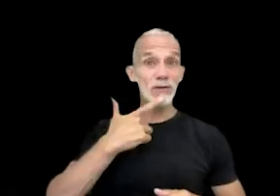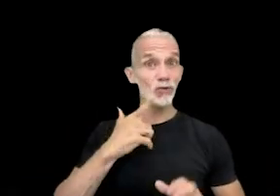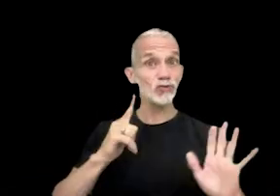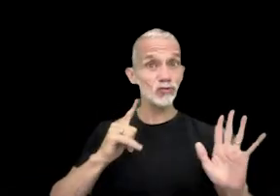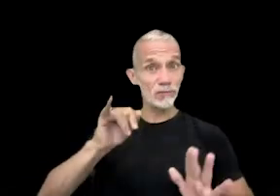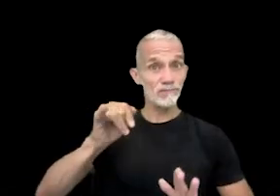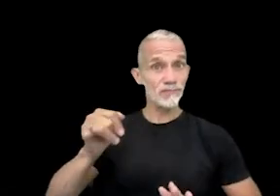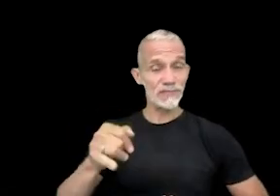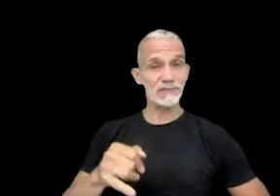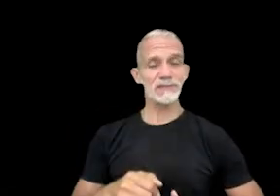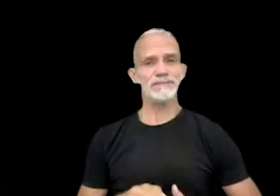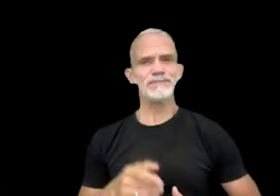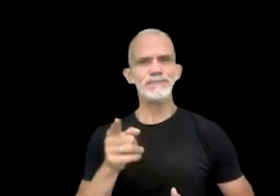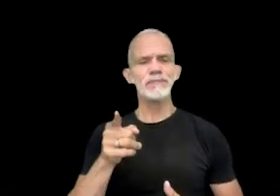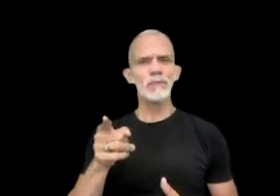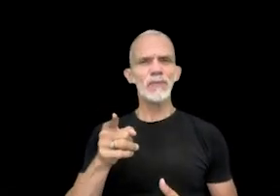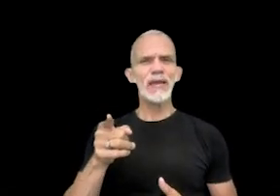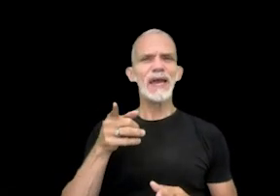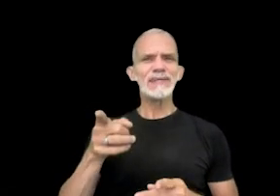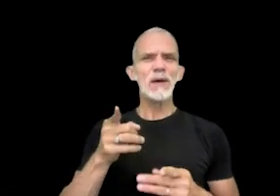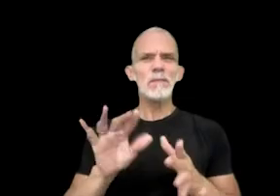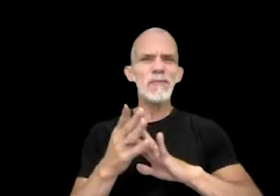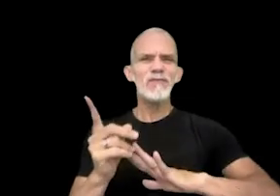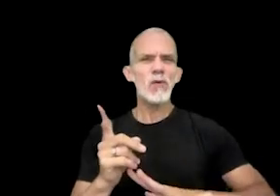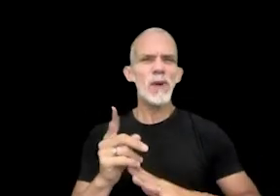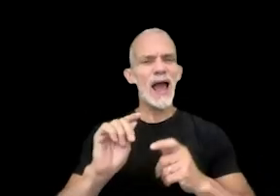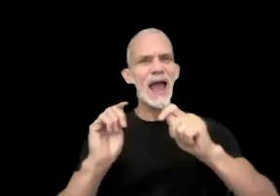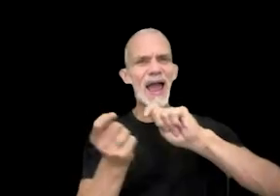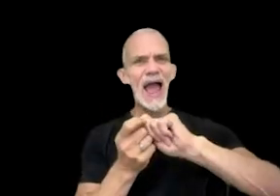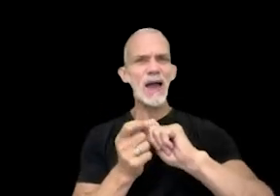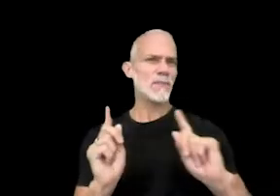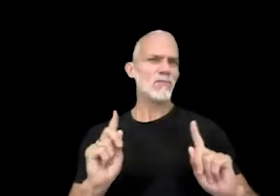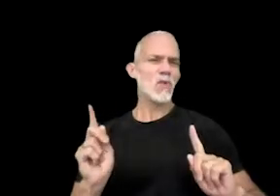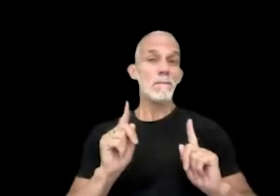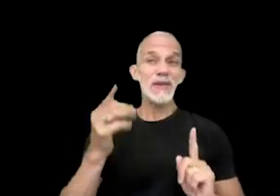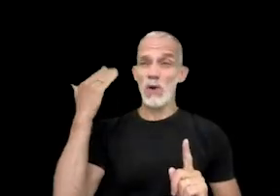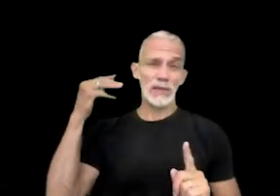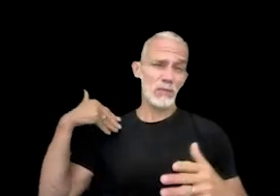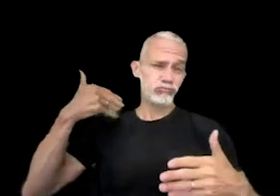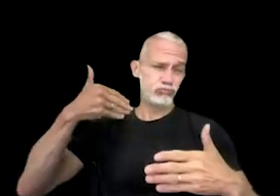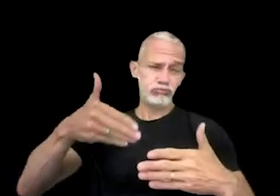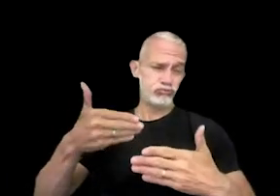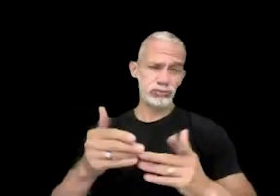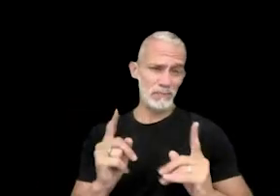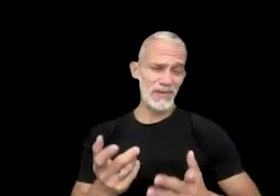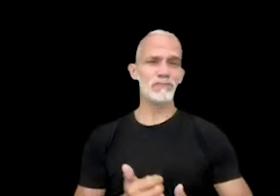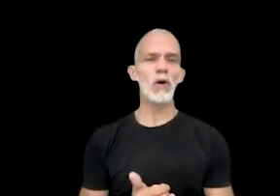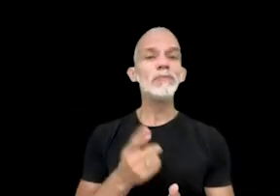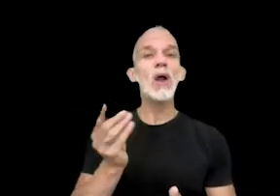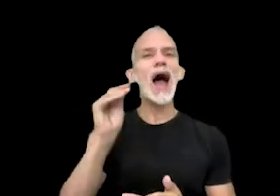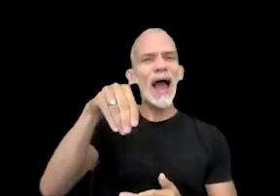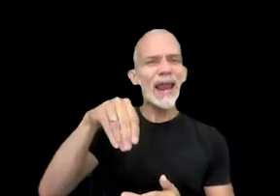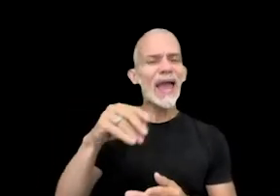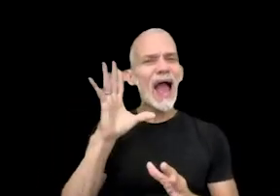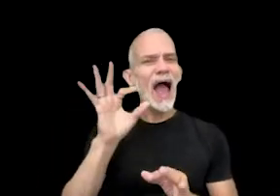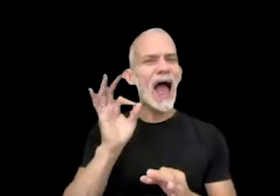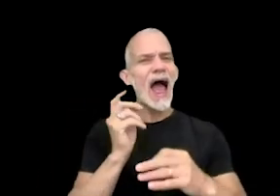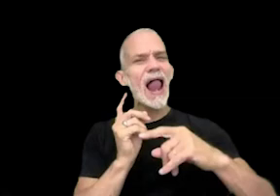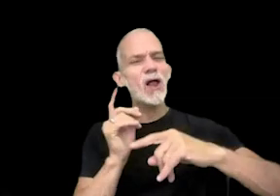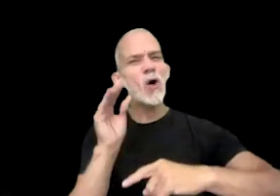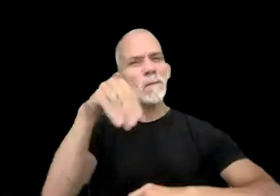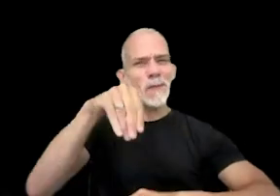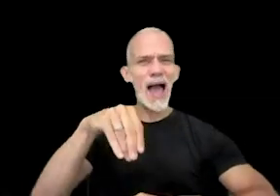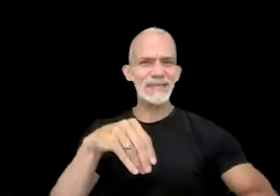de alguna manera este MLI no va a cambiar tanto respecto a lo que estábamos haciendo. pero sí va a agregar una pequeña pauta